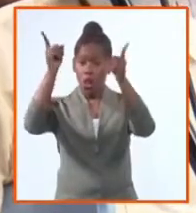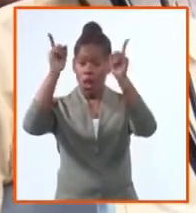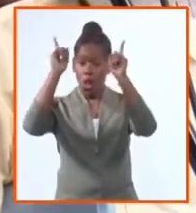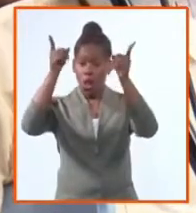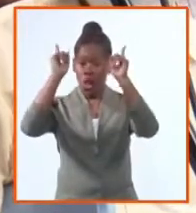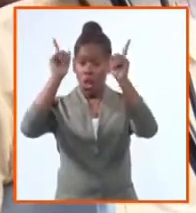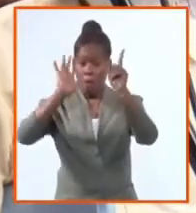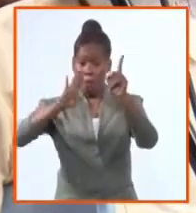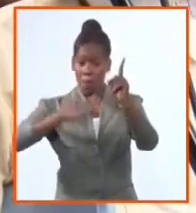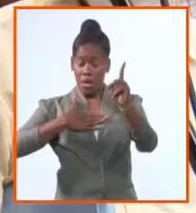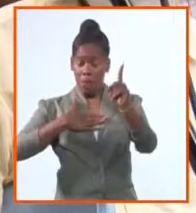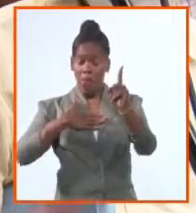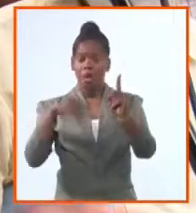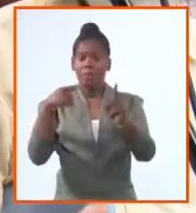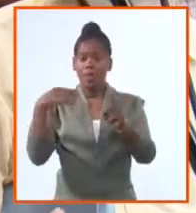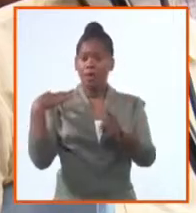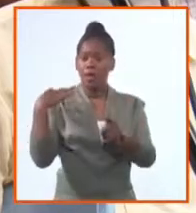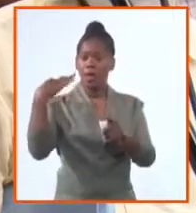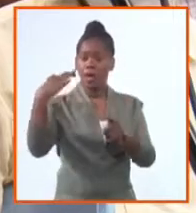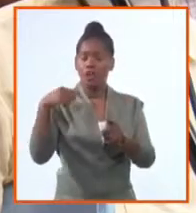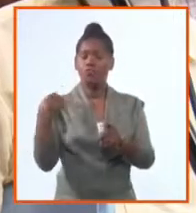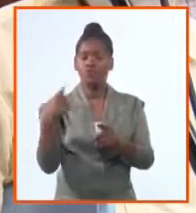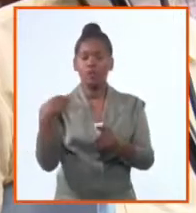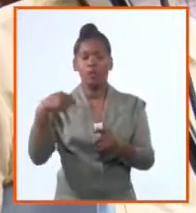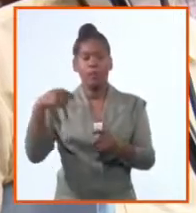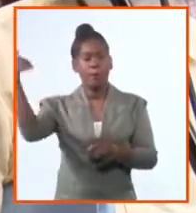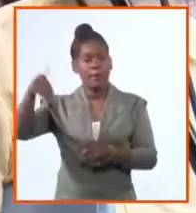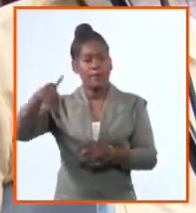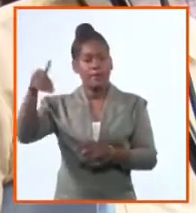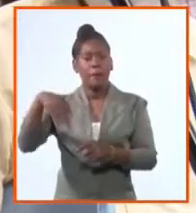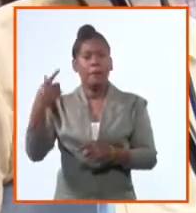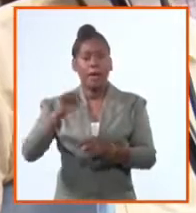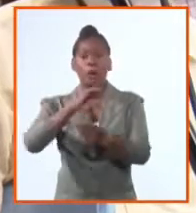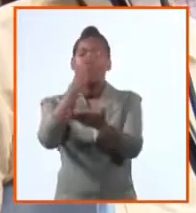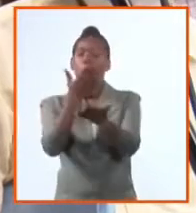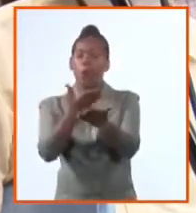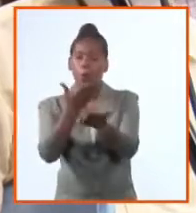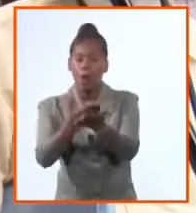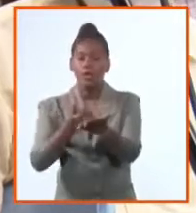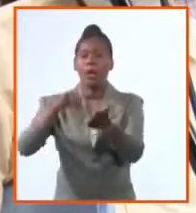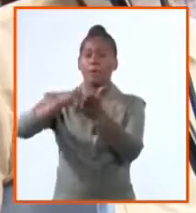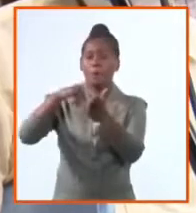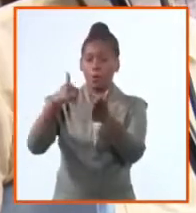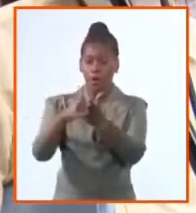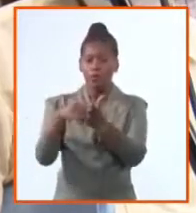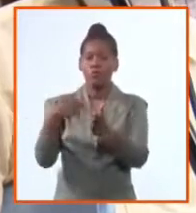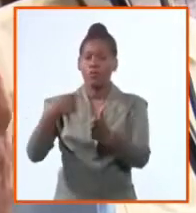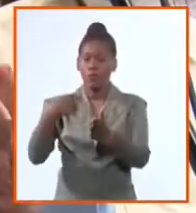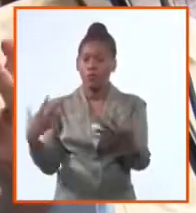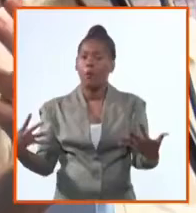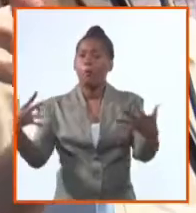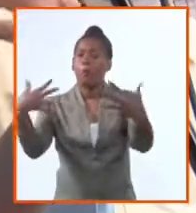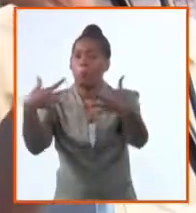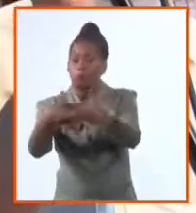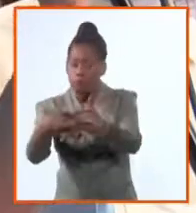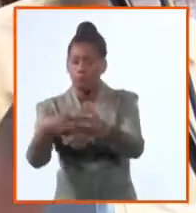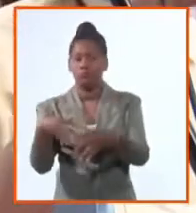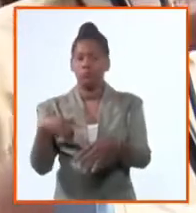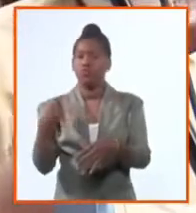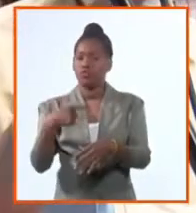cotidianas, a todos los niveles. Todas, ya aquí sí me quedo ahora con las mías, ¿no? Con las de nosotros.